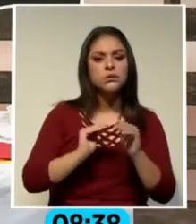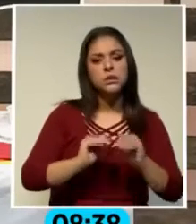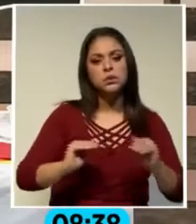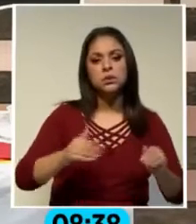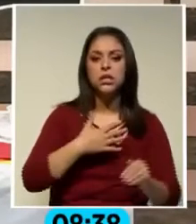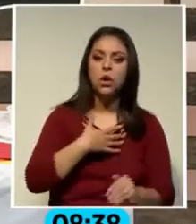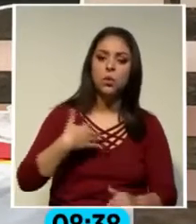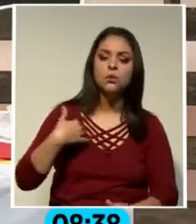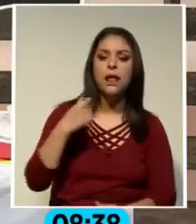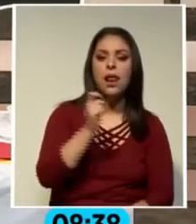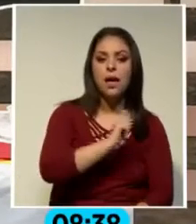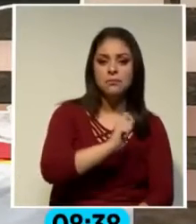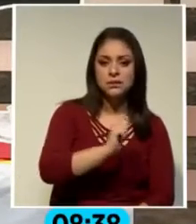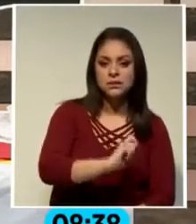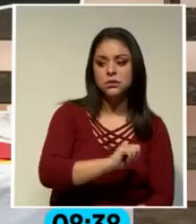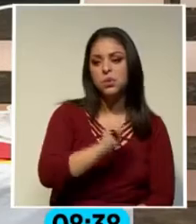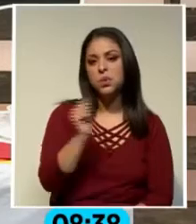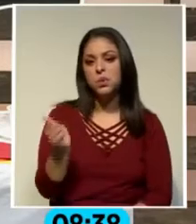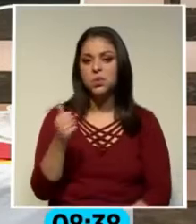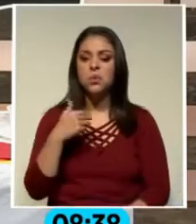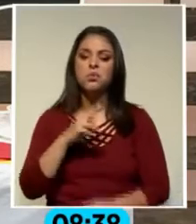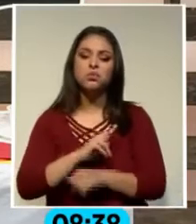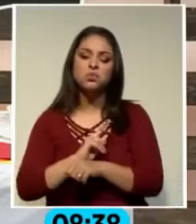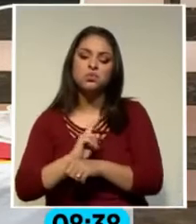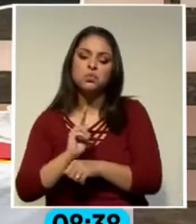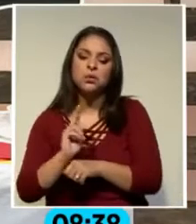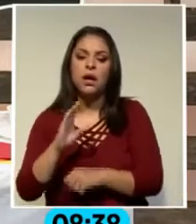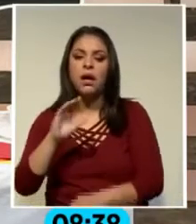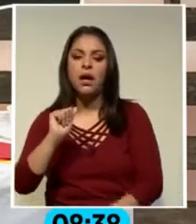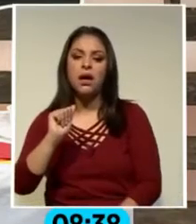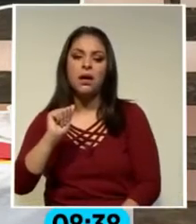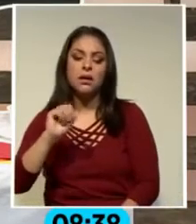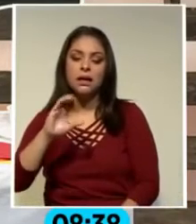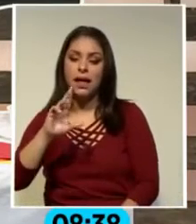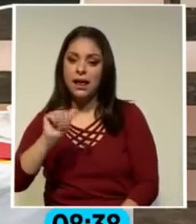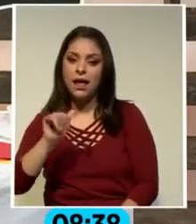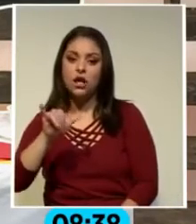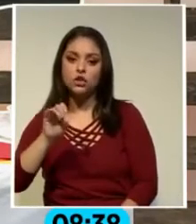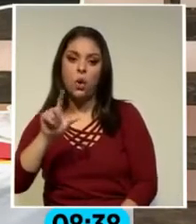los lápiz de color. Entonces, vamos a utilizar. A mí me gusta.